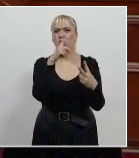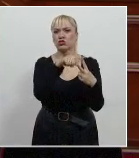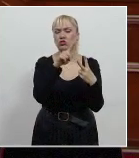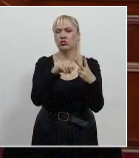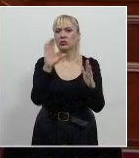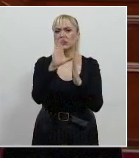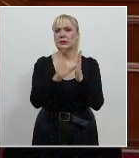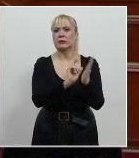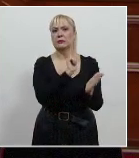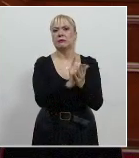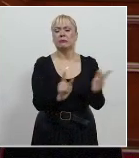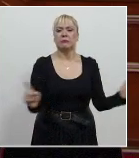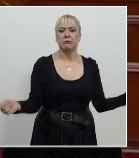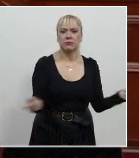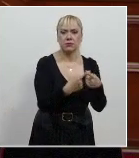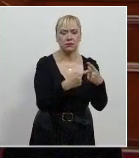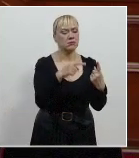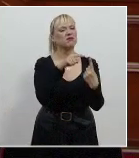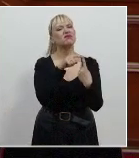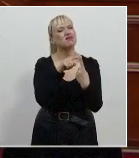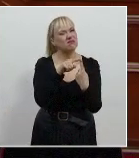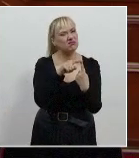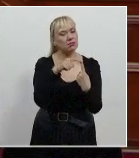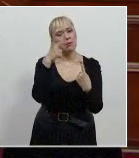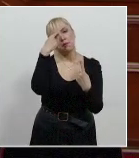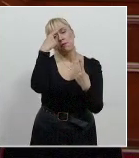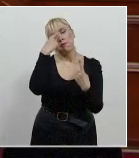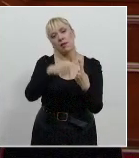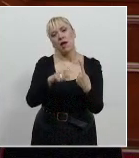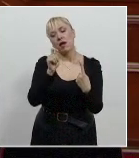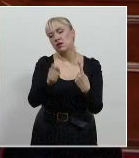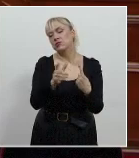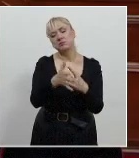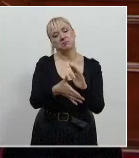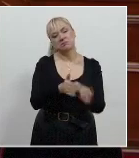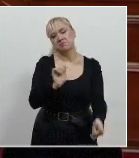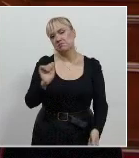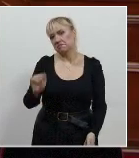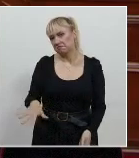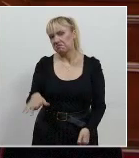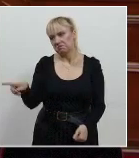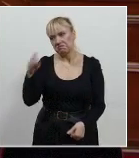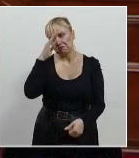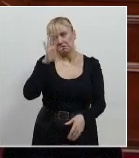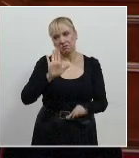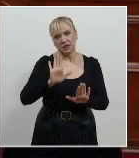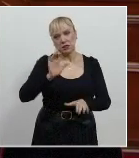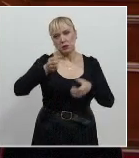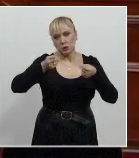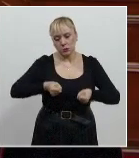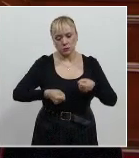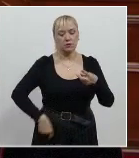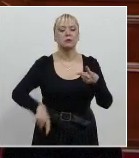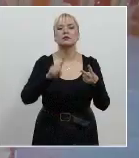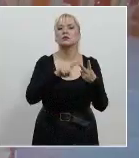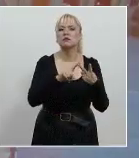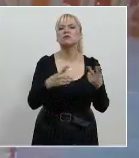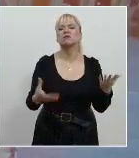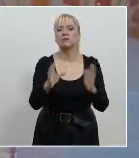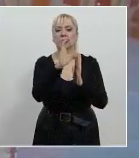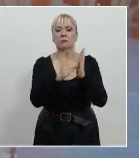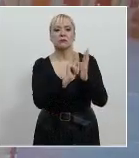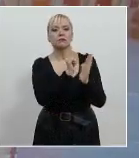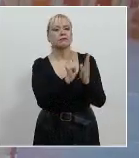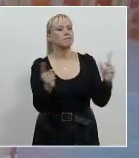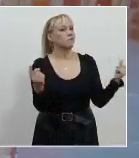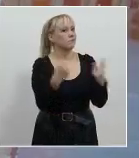de inconstitucionalidad. Una de ellas se propone declararla sin materia. En la segunda se propone declarar la inconstitucionalidad de